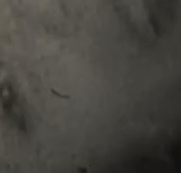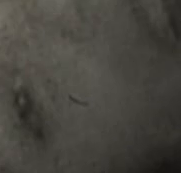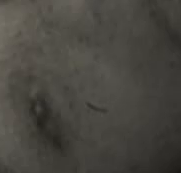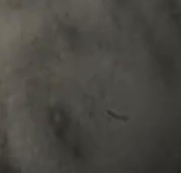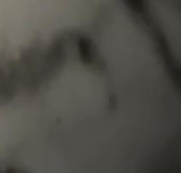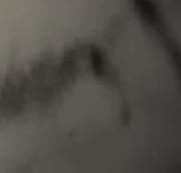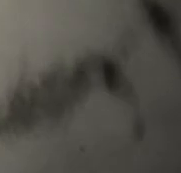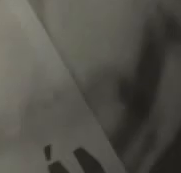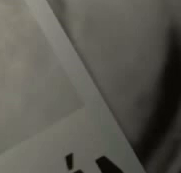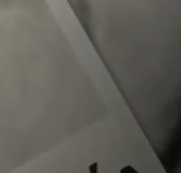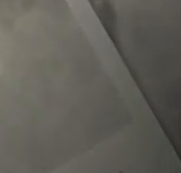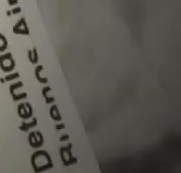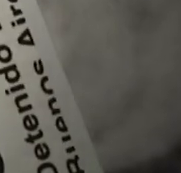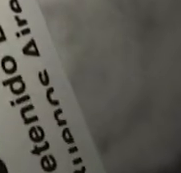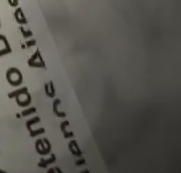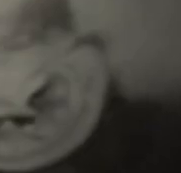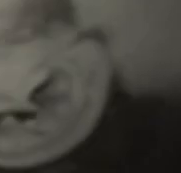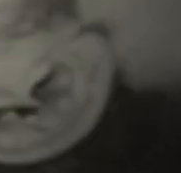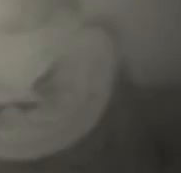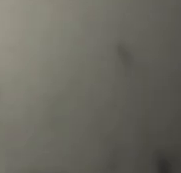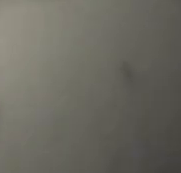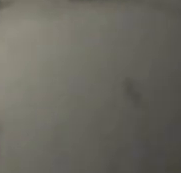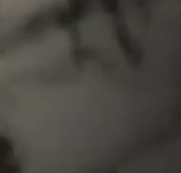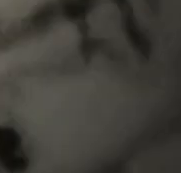Aún caminan contigo,